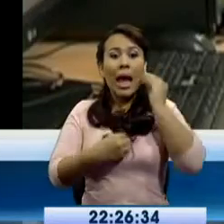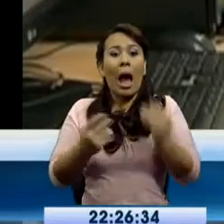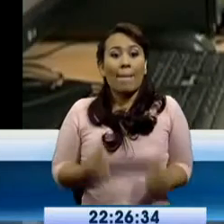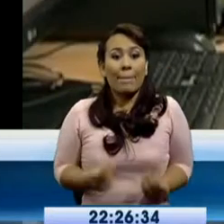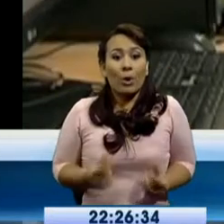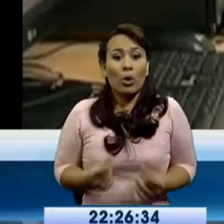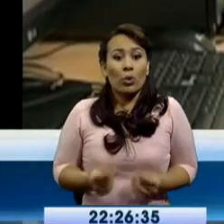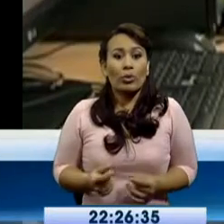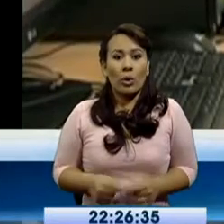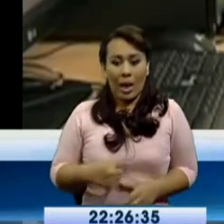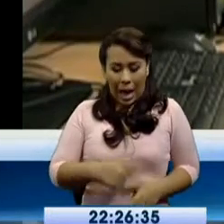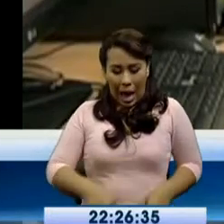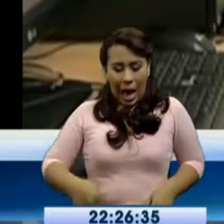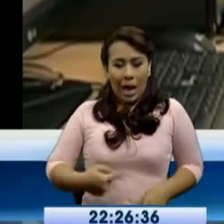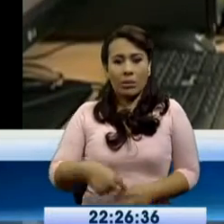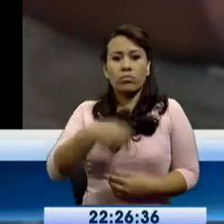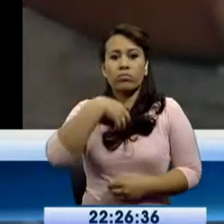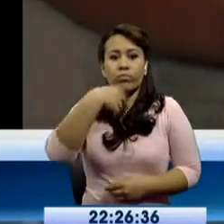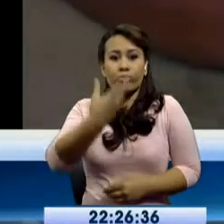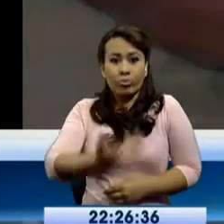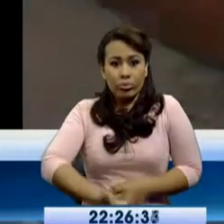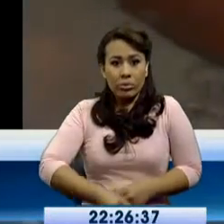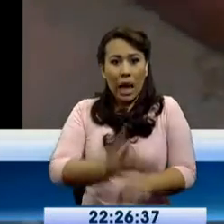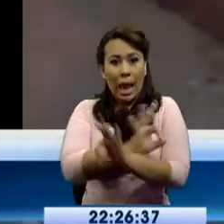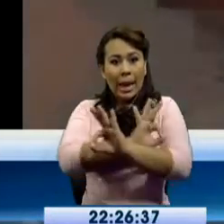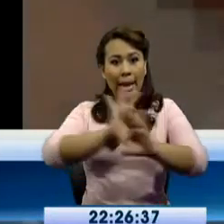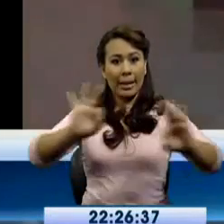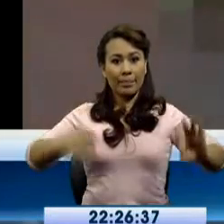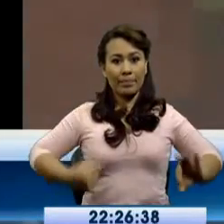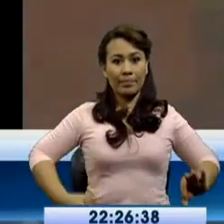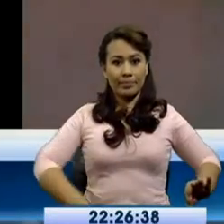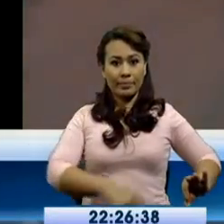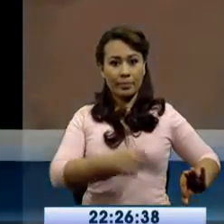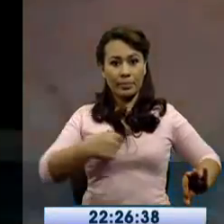que se pueda hacerle un lavado gástrico. Informó Enrique.